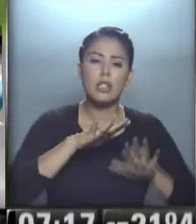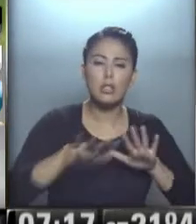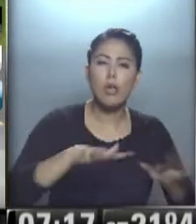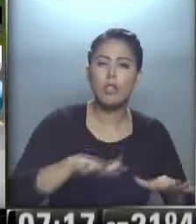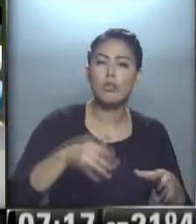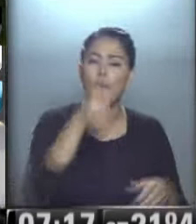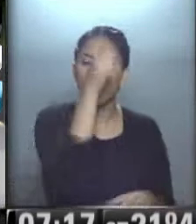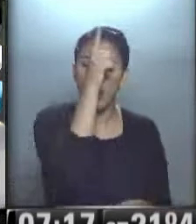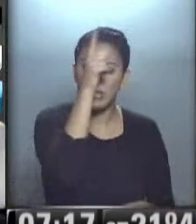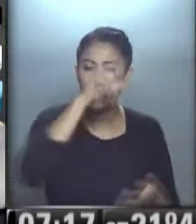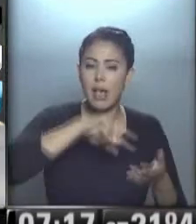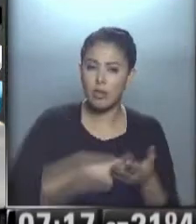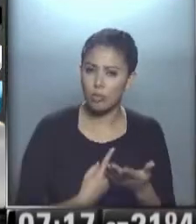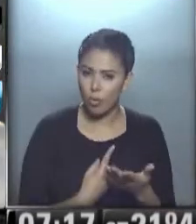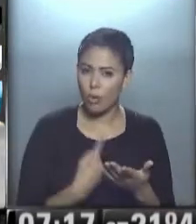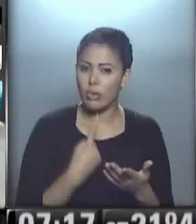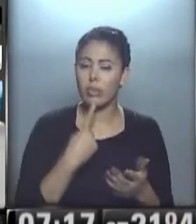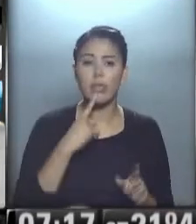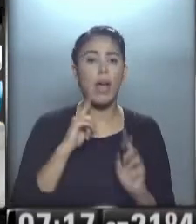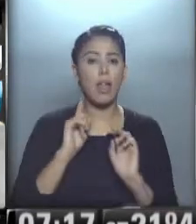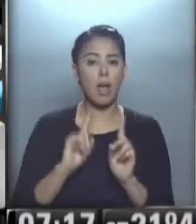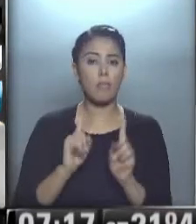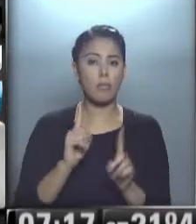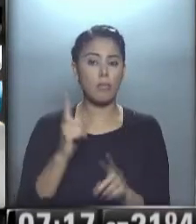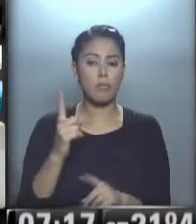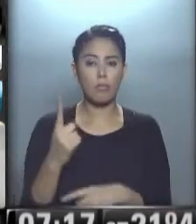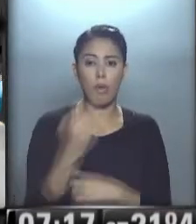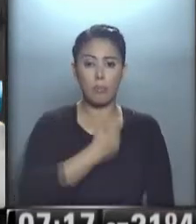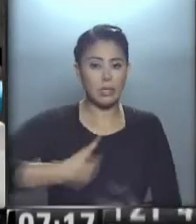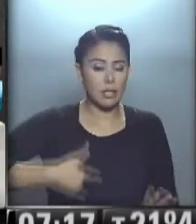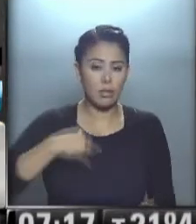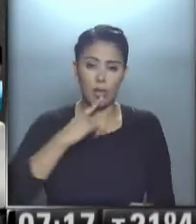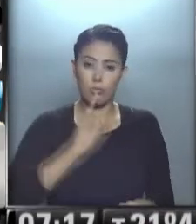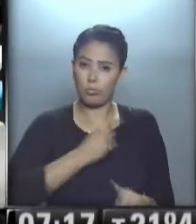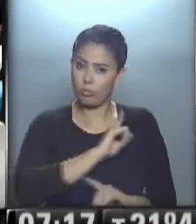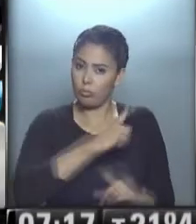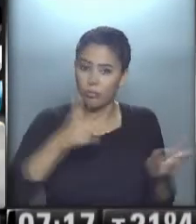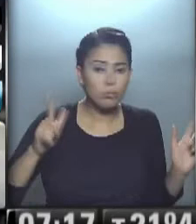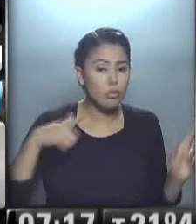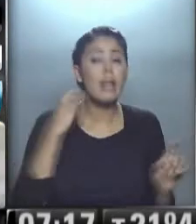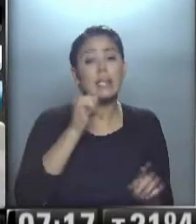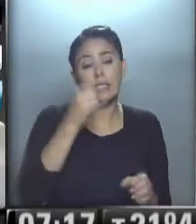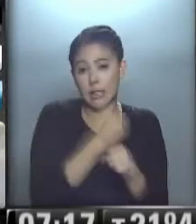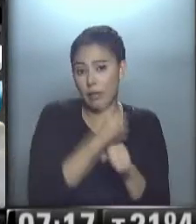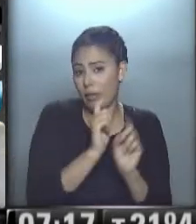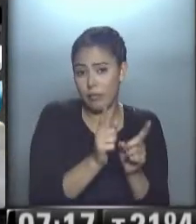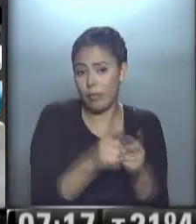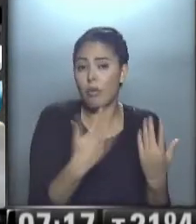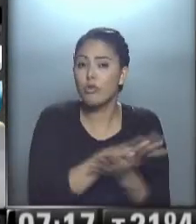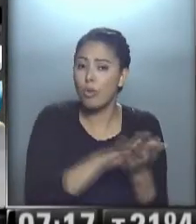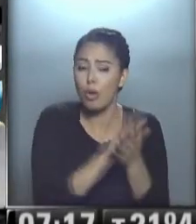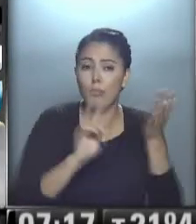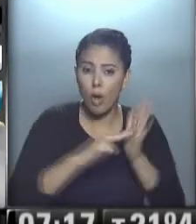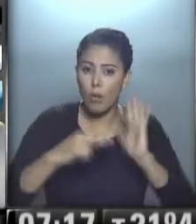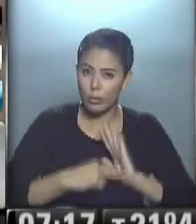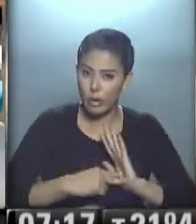situación de la policía y la ciudad las tendrá que hacer el propio poder ejecutivo no nos corresponde a nosotros y trabajar en forma permanente para ir solucionando los problemas